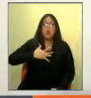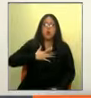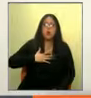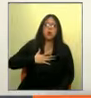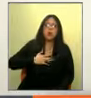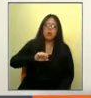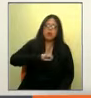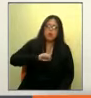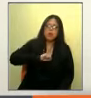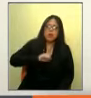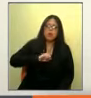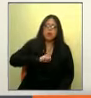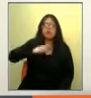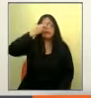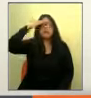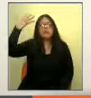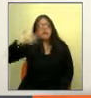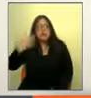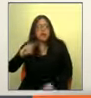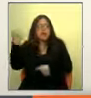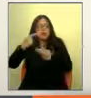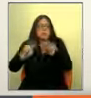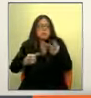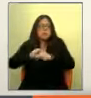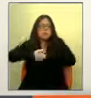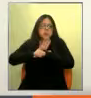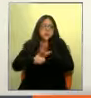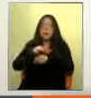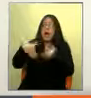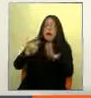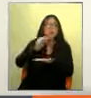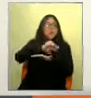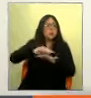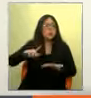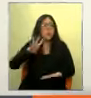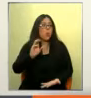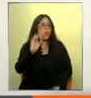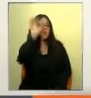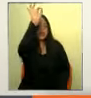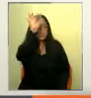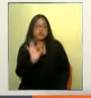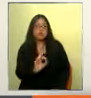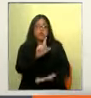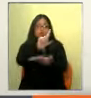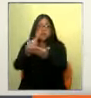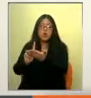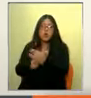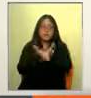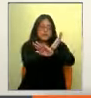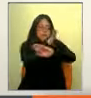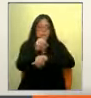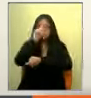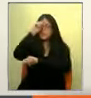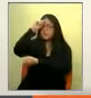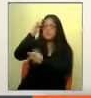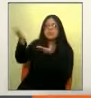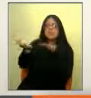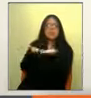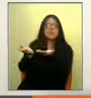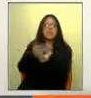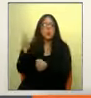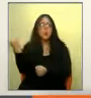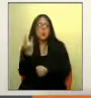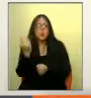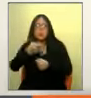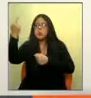etc. Han aumentado aproximadamente un 40% las consultas a centros hospitalarios, servicios de urgencia,